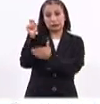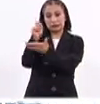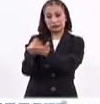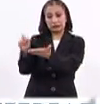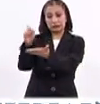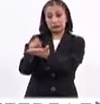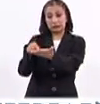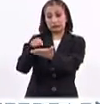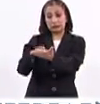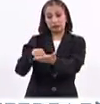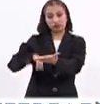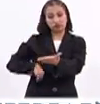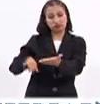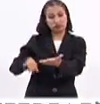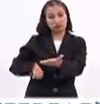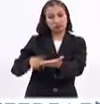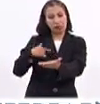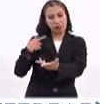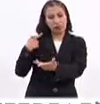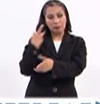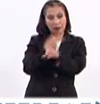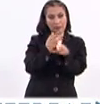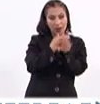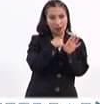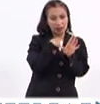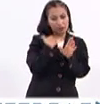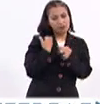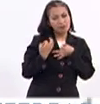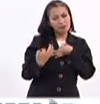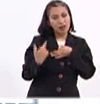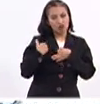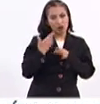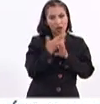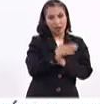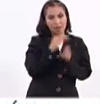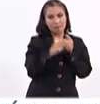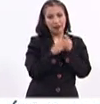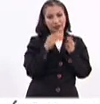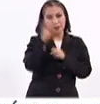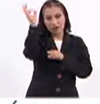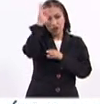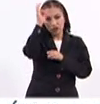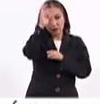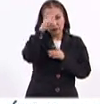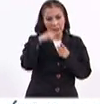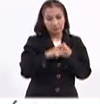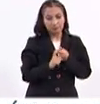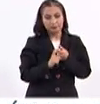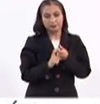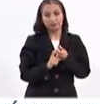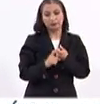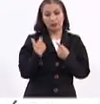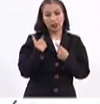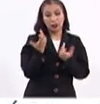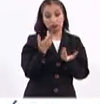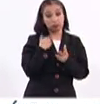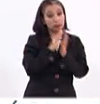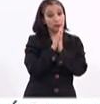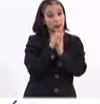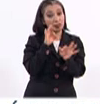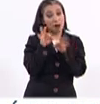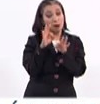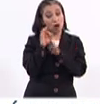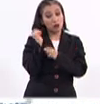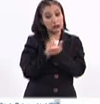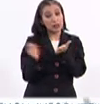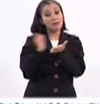redacción, me empezó a interesar en la preparatoria porque comenzaba a llevar materias de filosofía y nos encargaban muchos